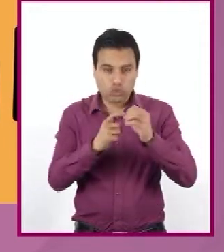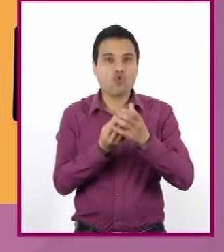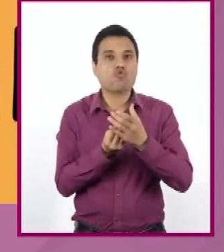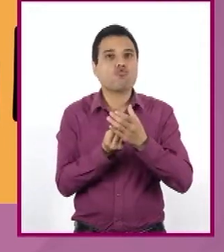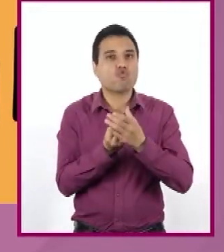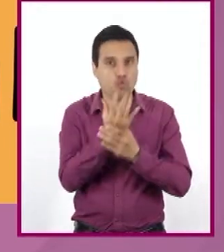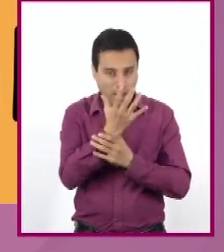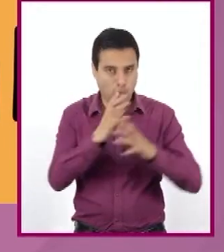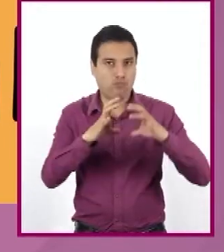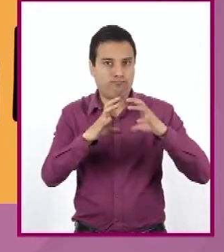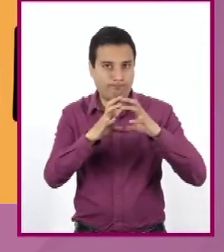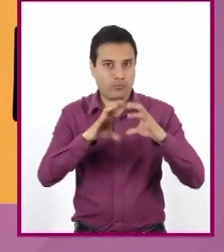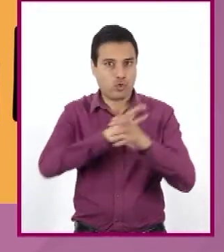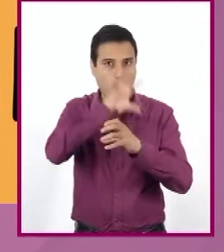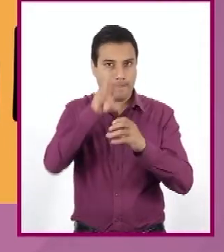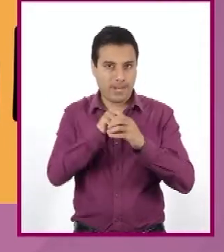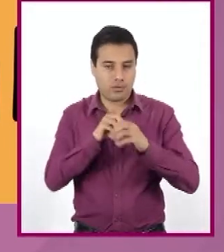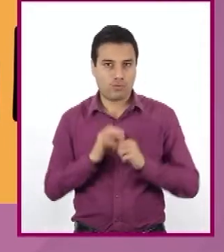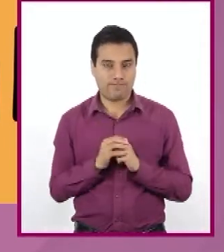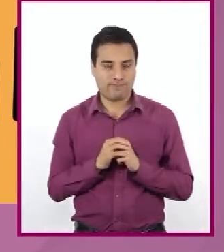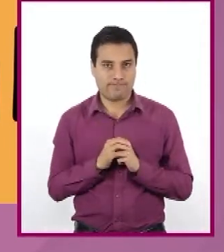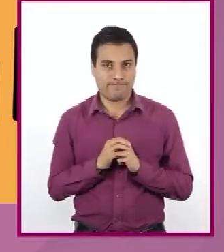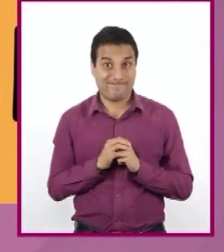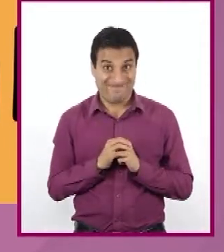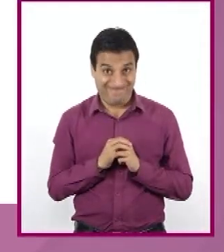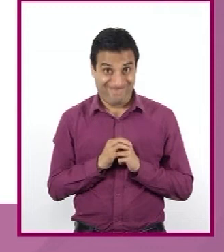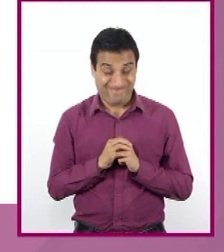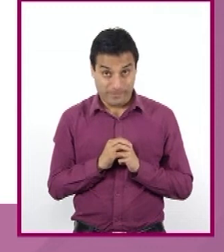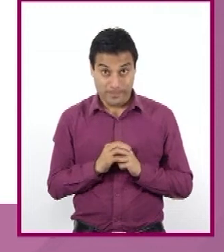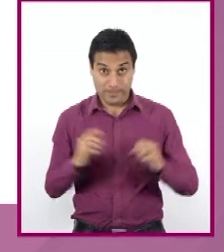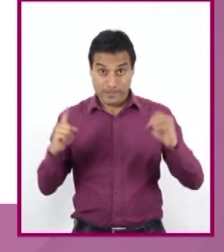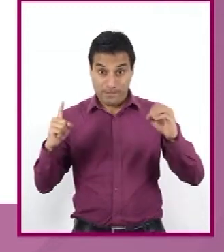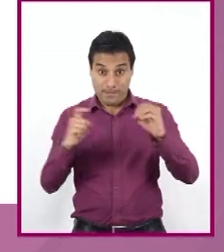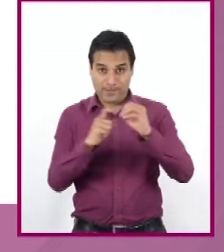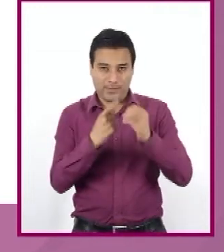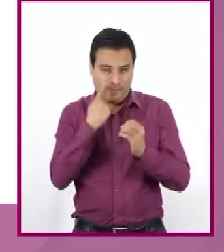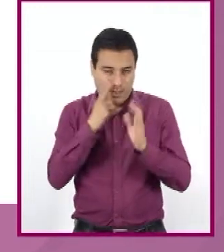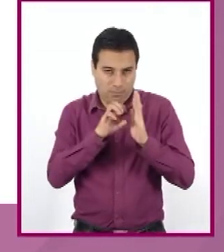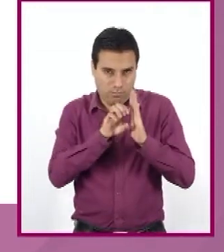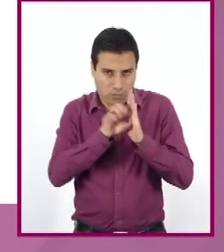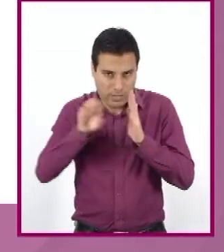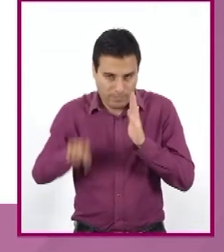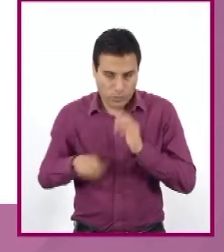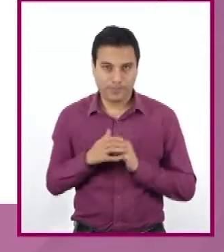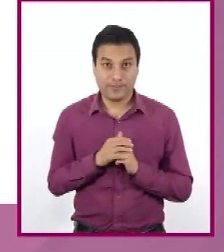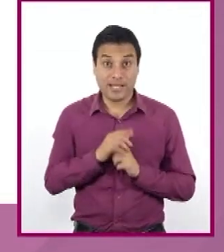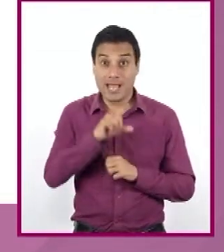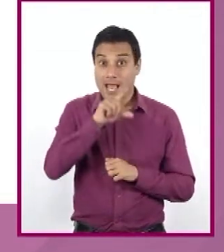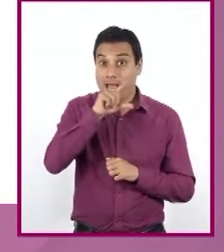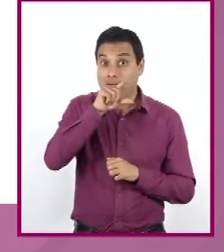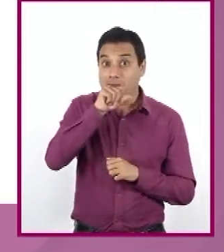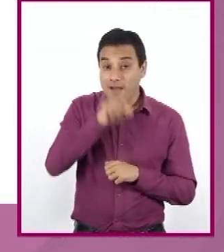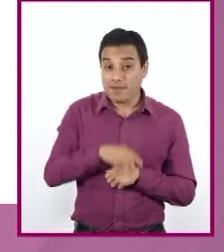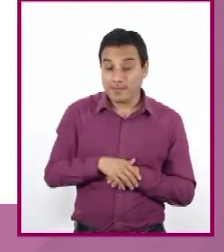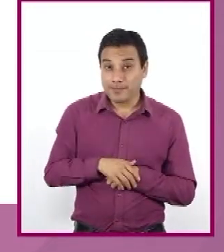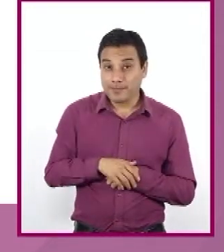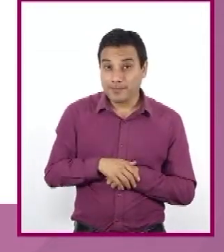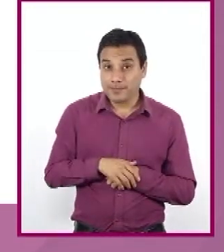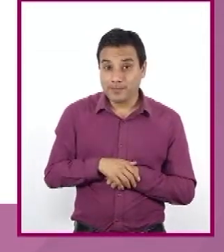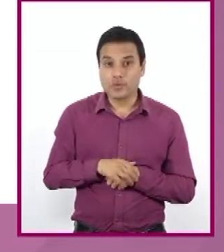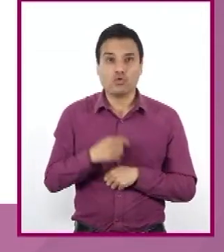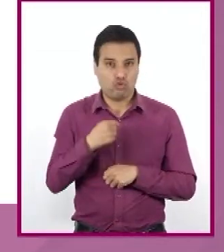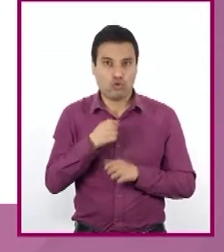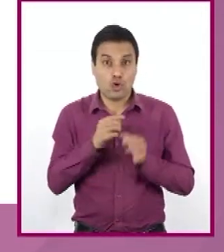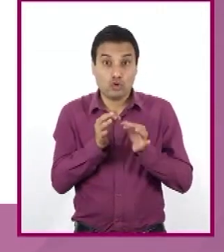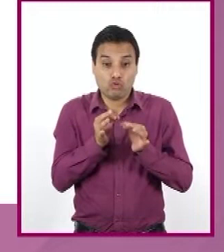vivo. Entendiendo esto, se puede asumir que un ave, por ejemplo, tiene que aportar una célula